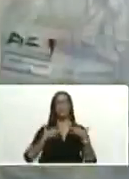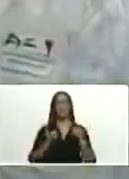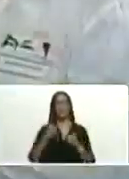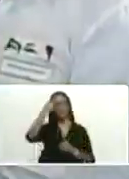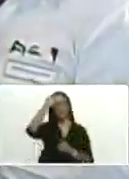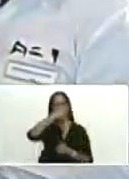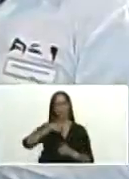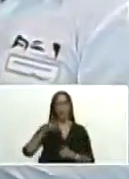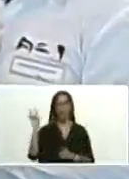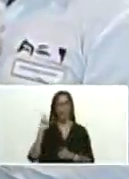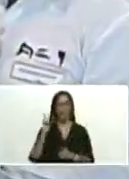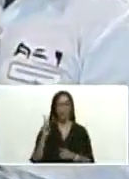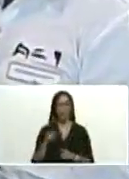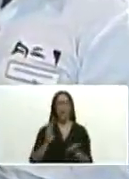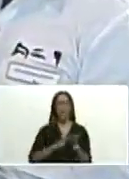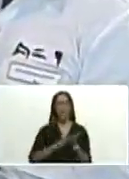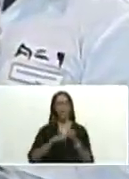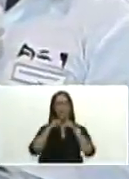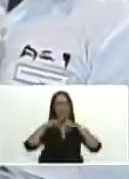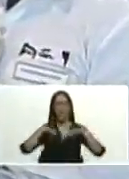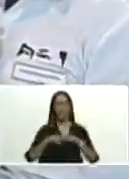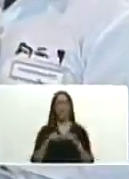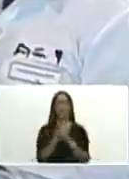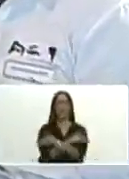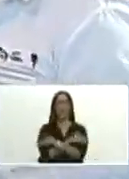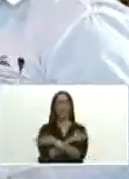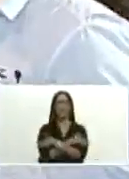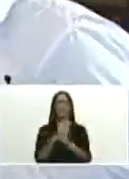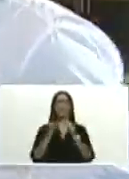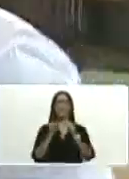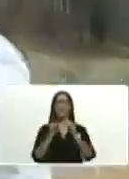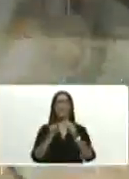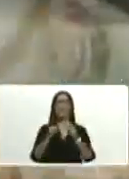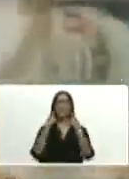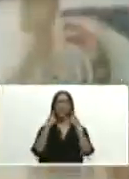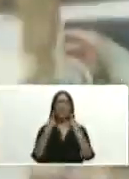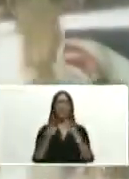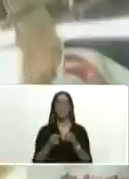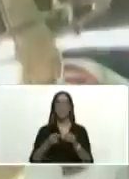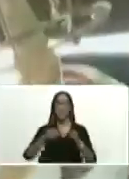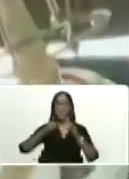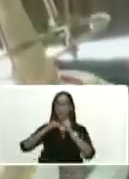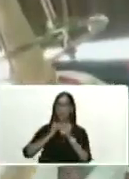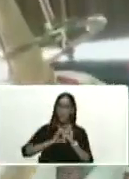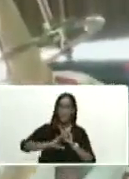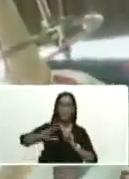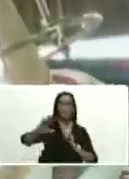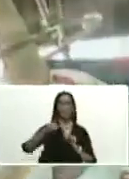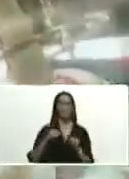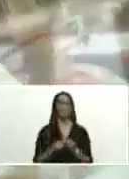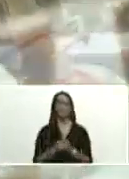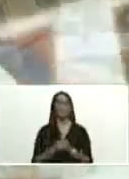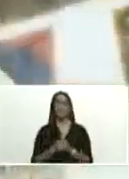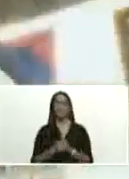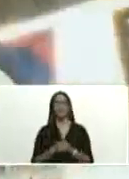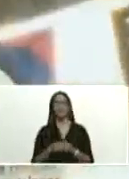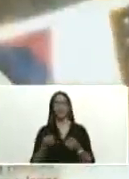de Venezuela verdaderamente un milagro lo felicito vamos a seguir porque tenemos una brecha larga por aquí me pusieron